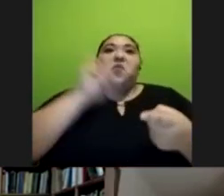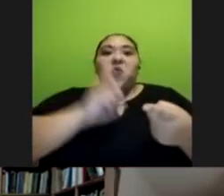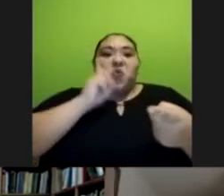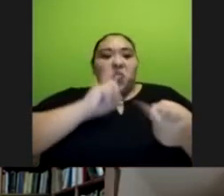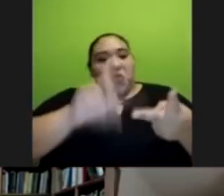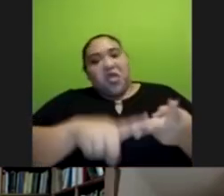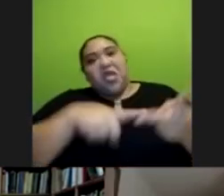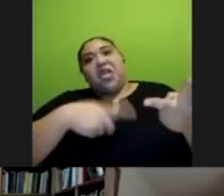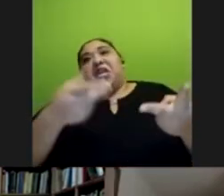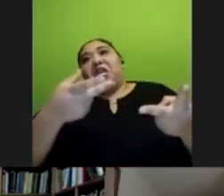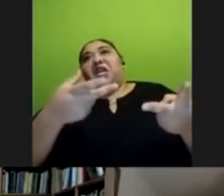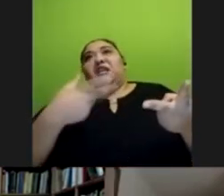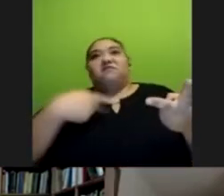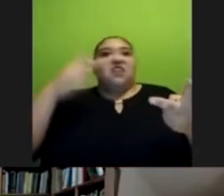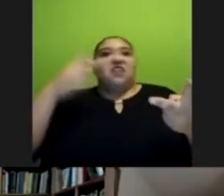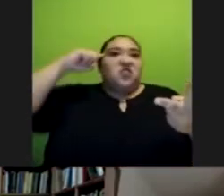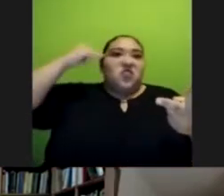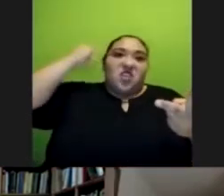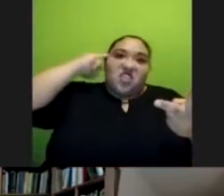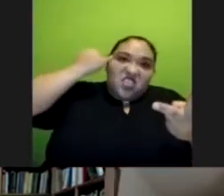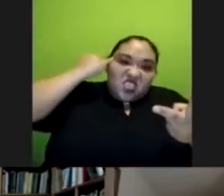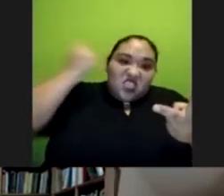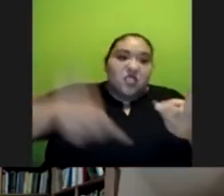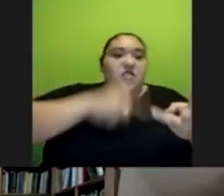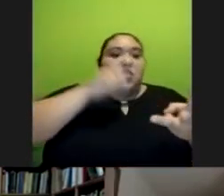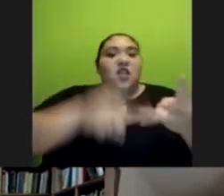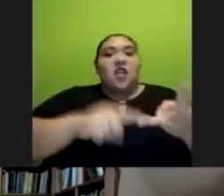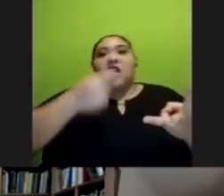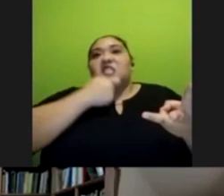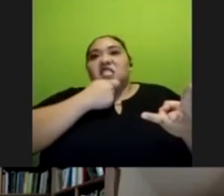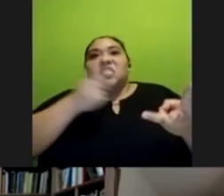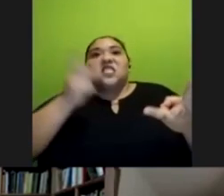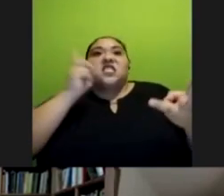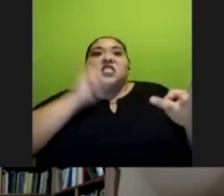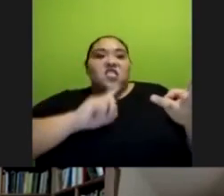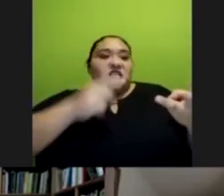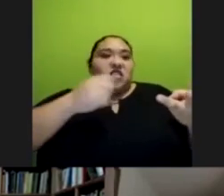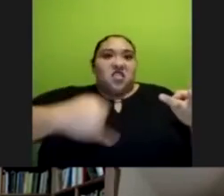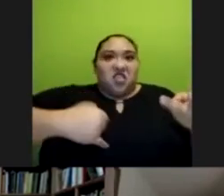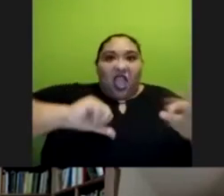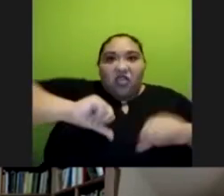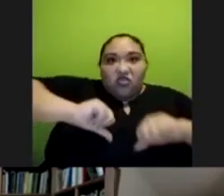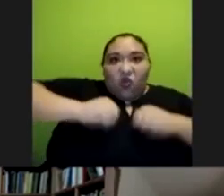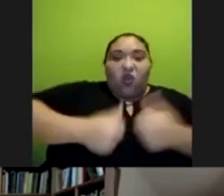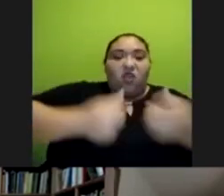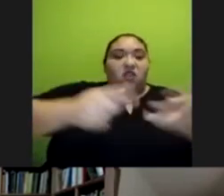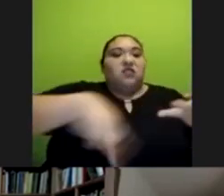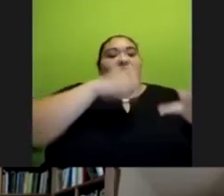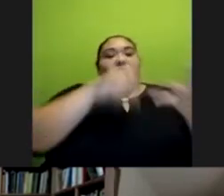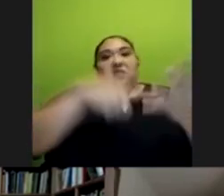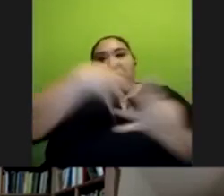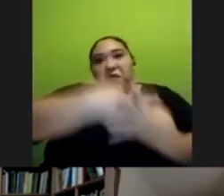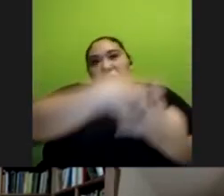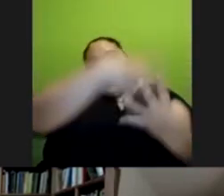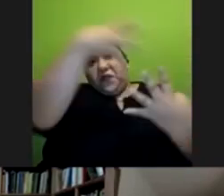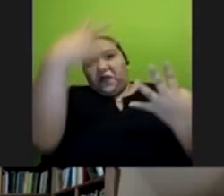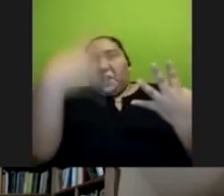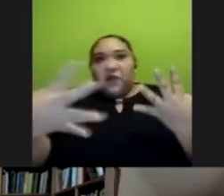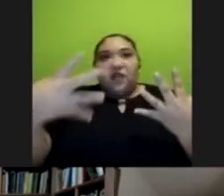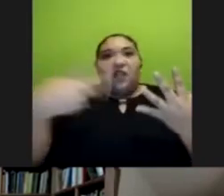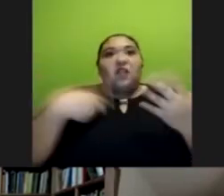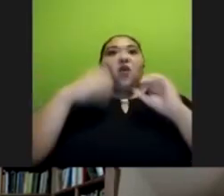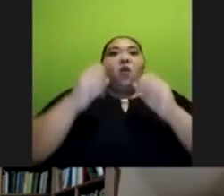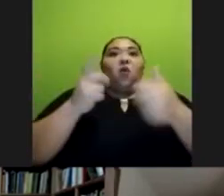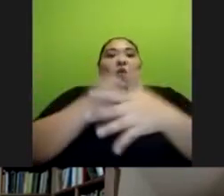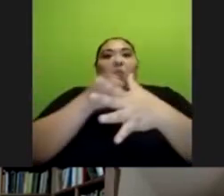niños, niñas y adolescentes, las minorías sexuales, las minorías religiosas. Pero en una